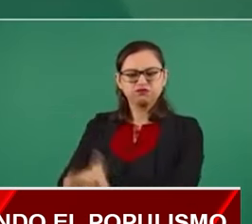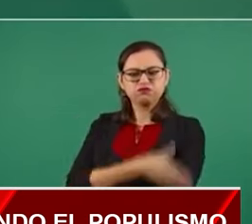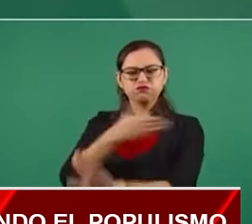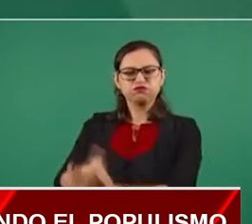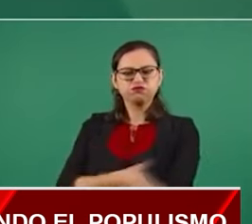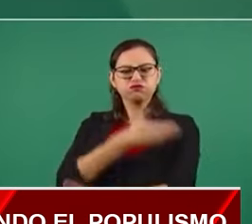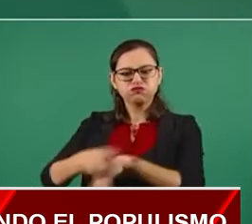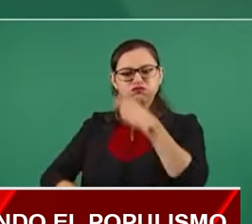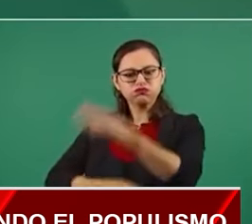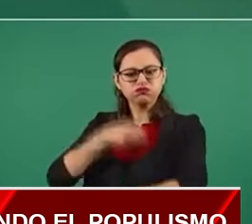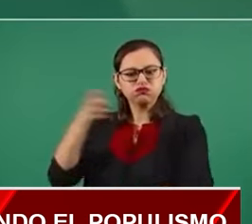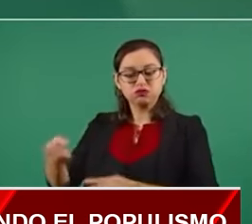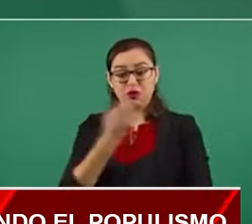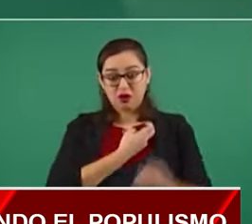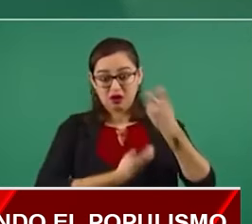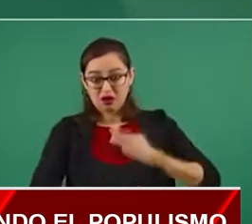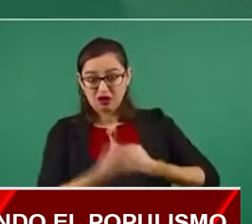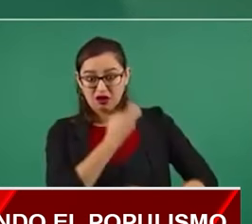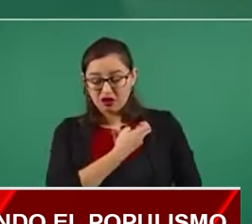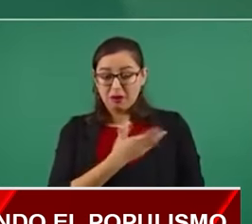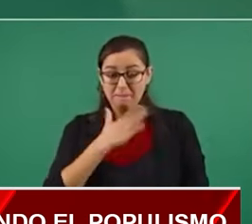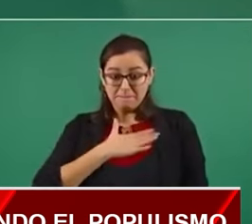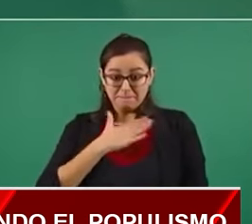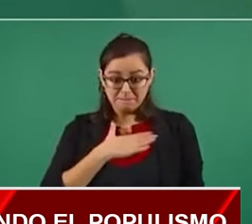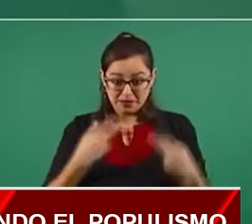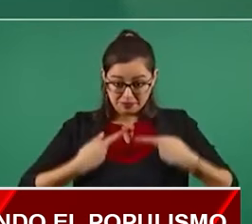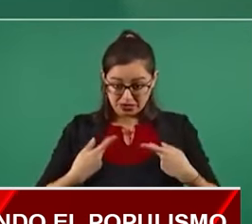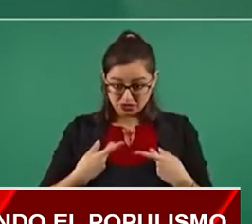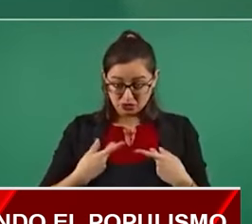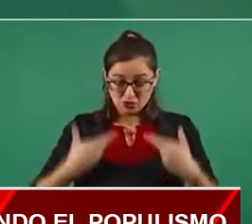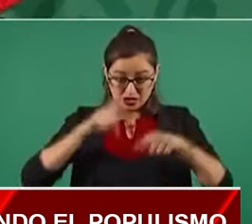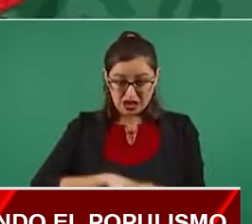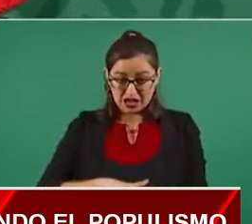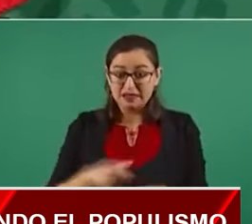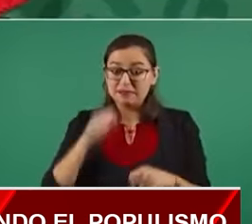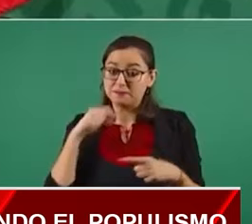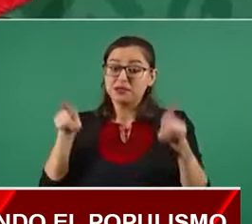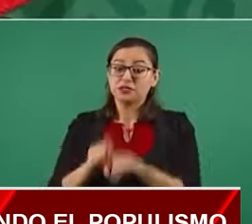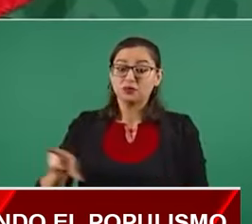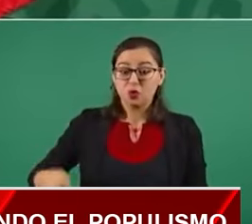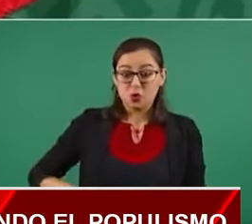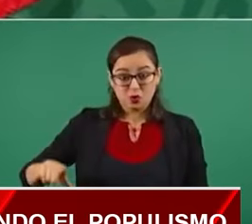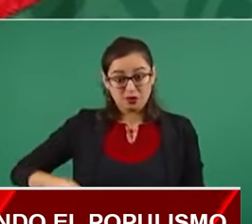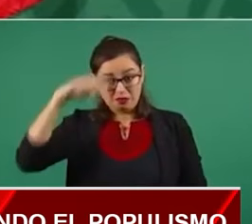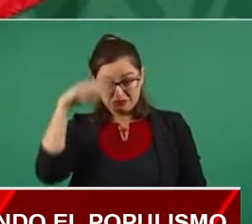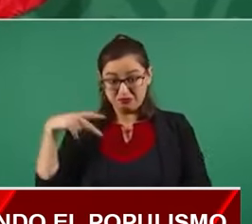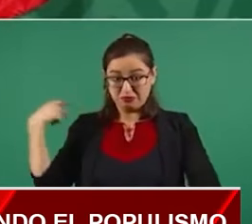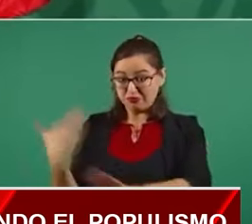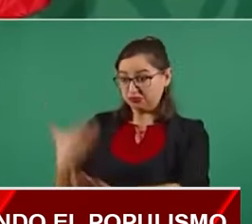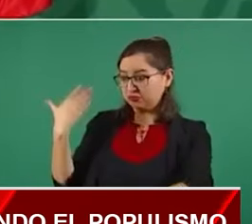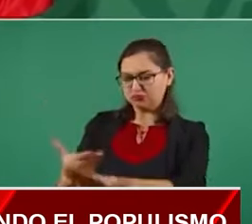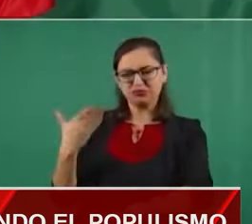ruso Vladimir Putin, que lleva casi dos años cometiendo crímenes de lesa humanidad en Ucrania con más de 10